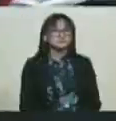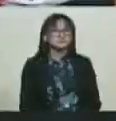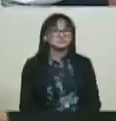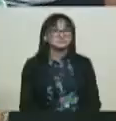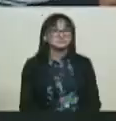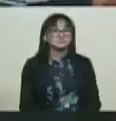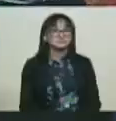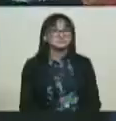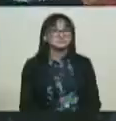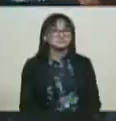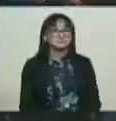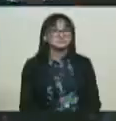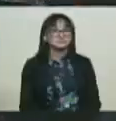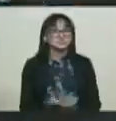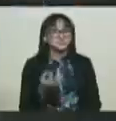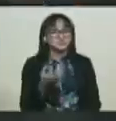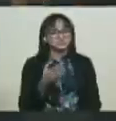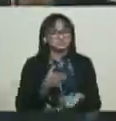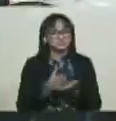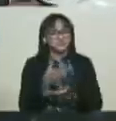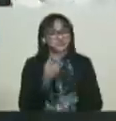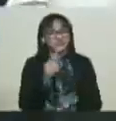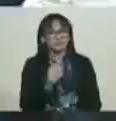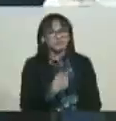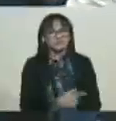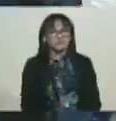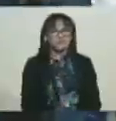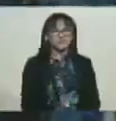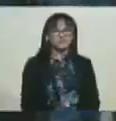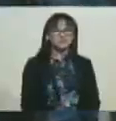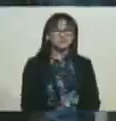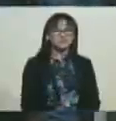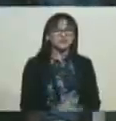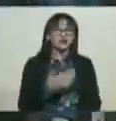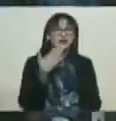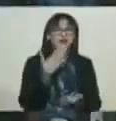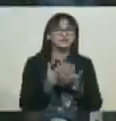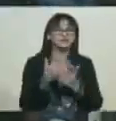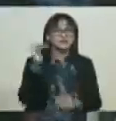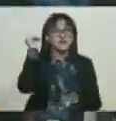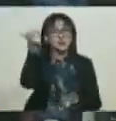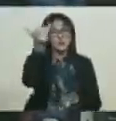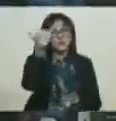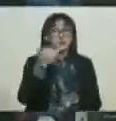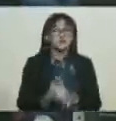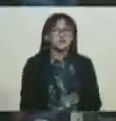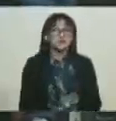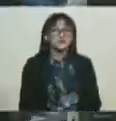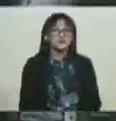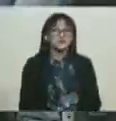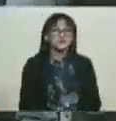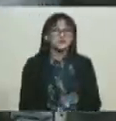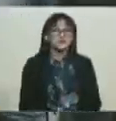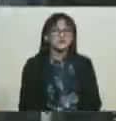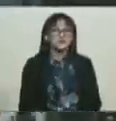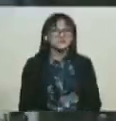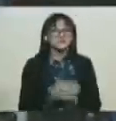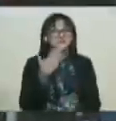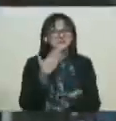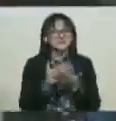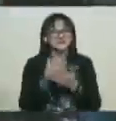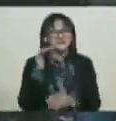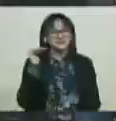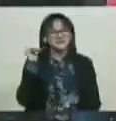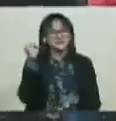y lo digo con mucha sinceridad gracias yaracuy gracias tan